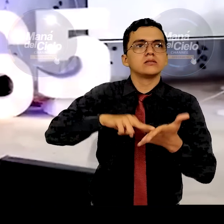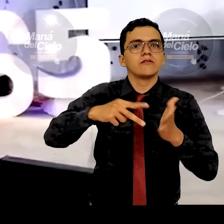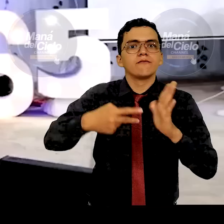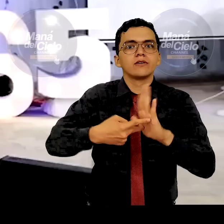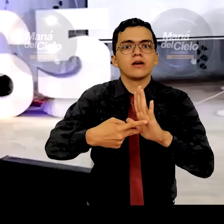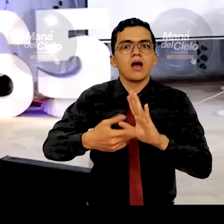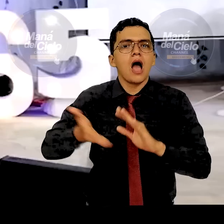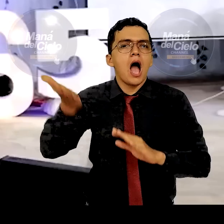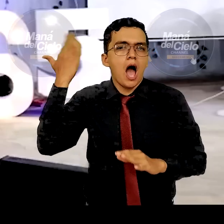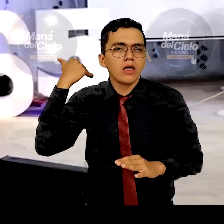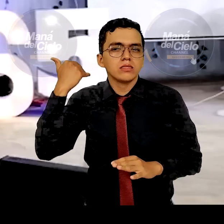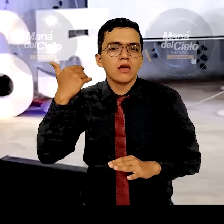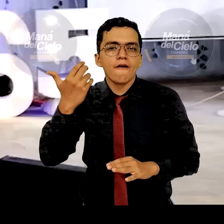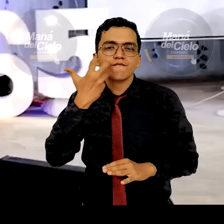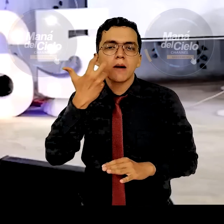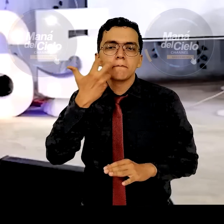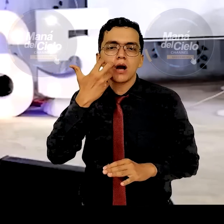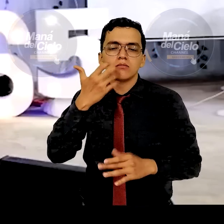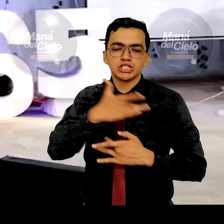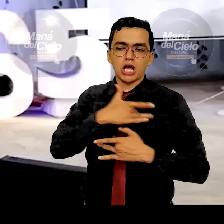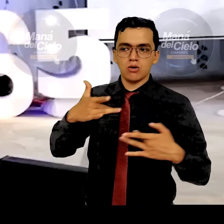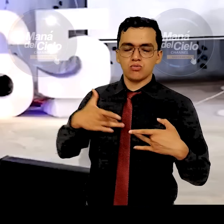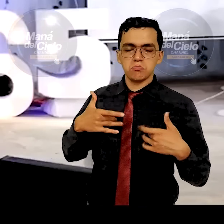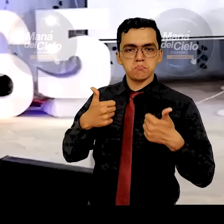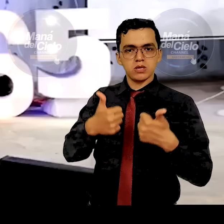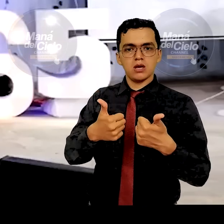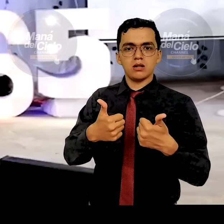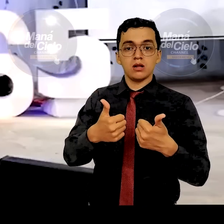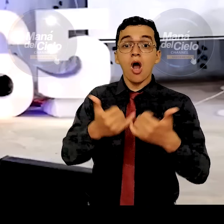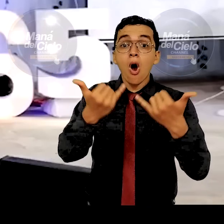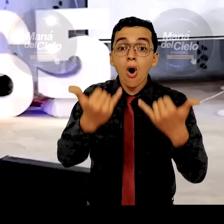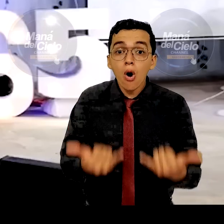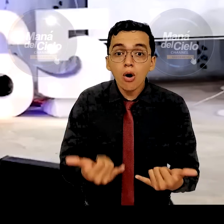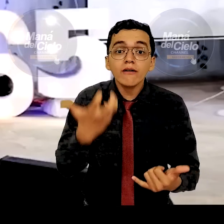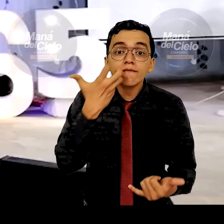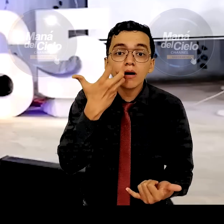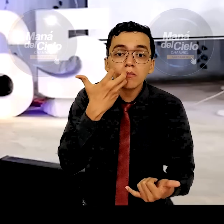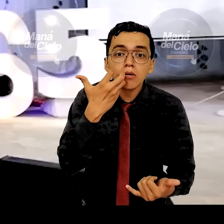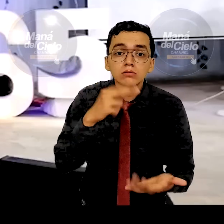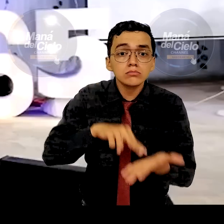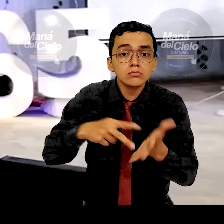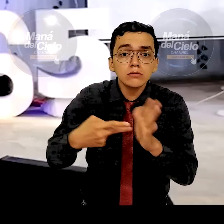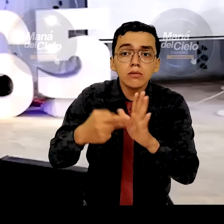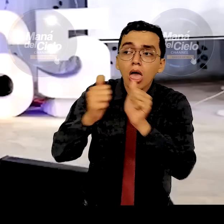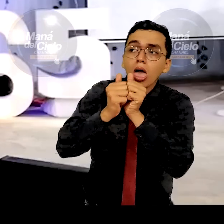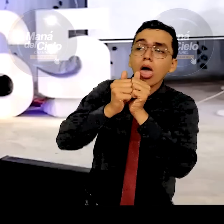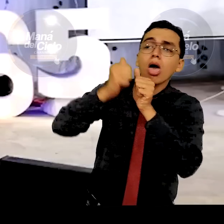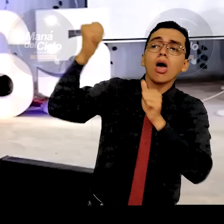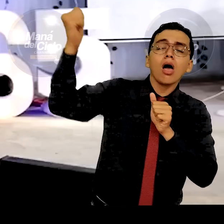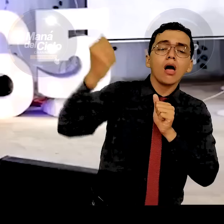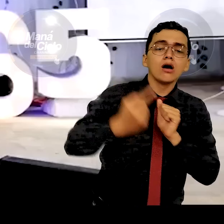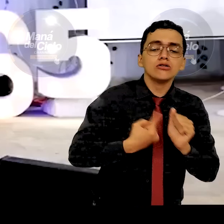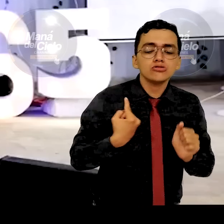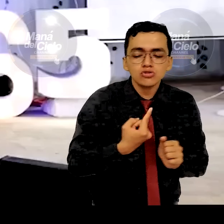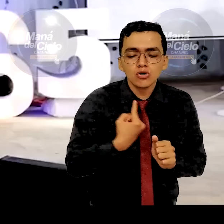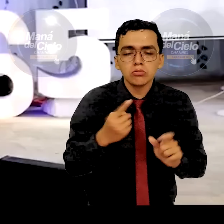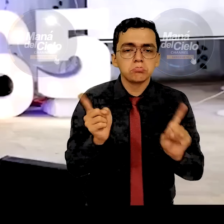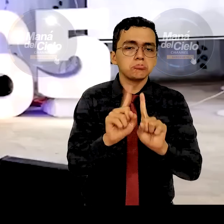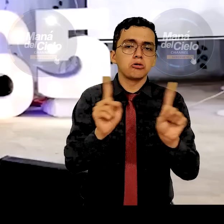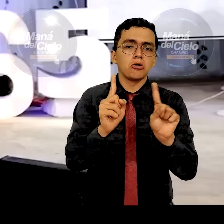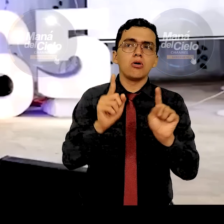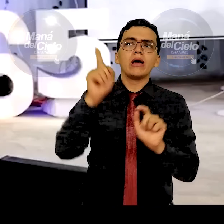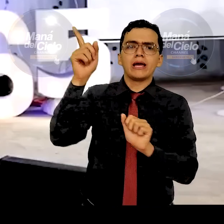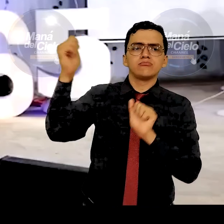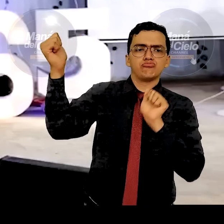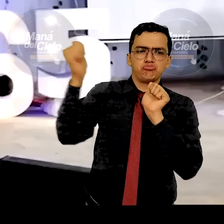A mí se me perforó el estómago en tres partes por un medicamento que me tenía que tomar máximo 9 y me comí